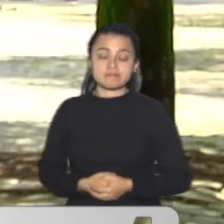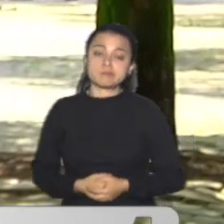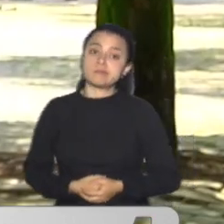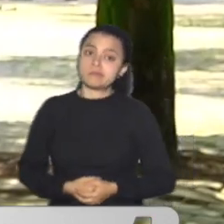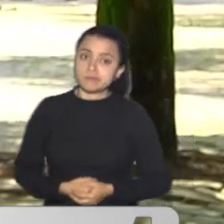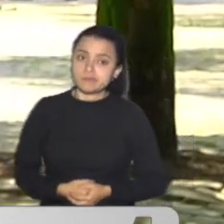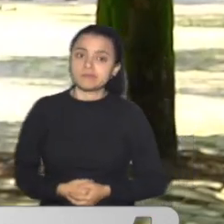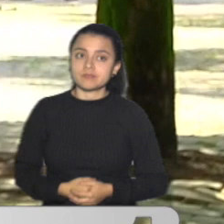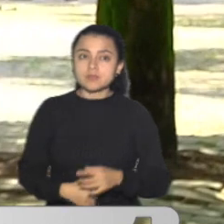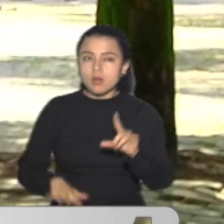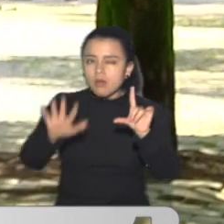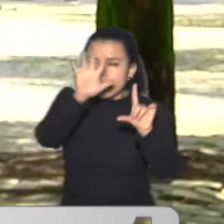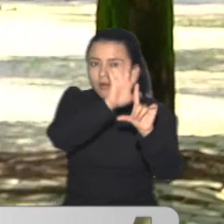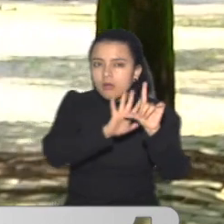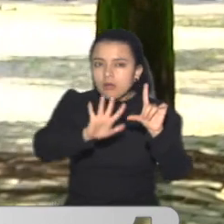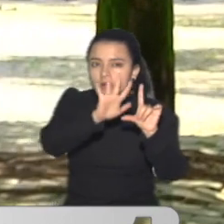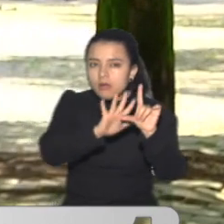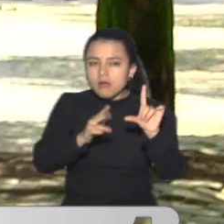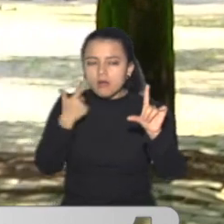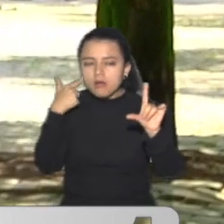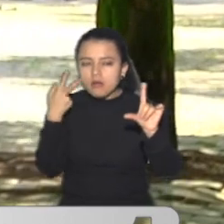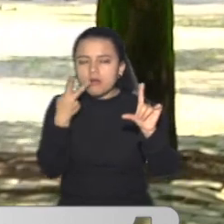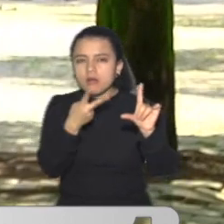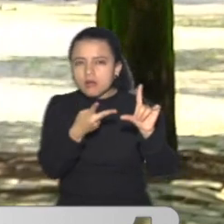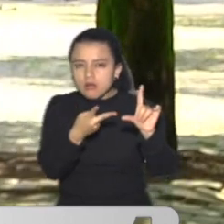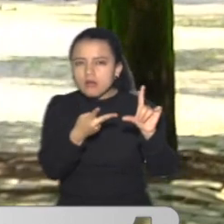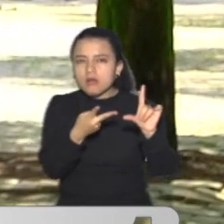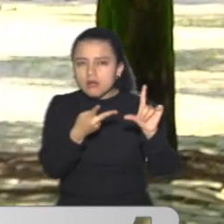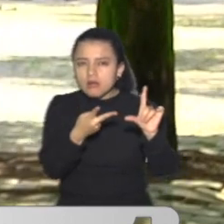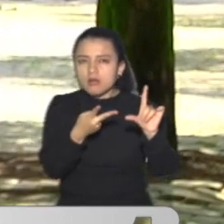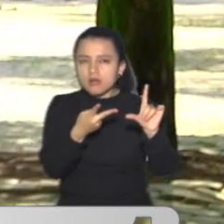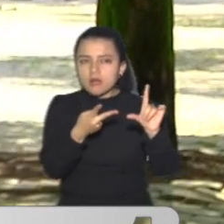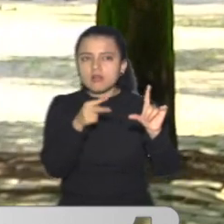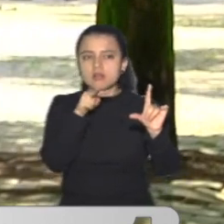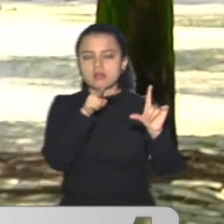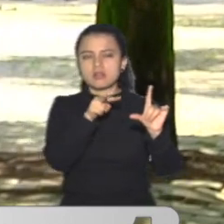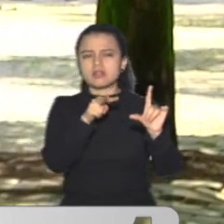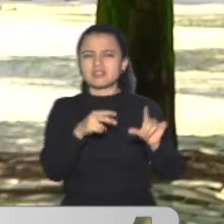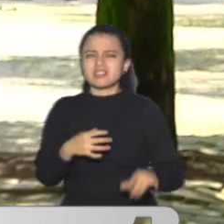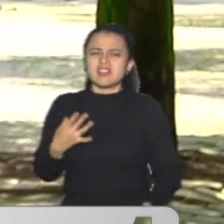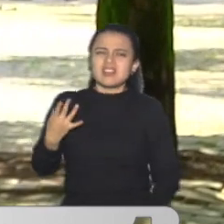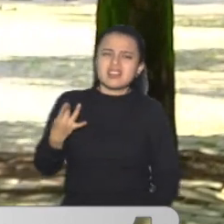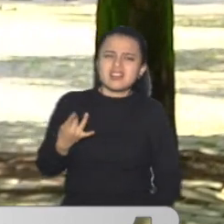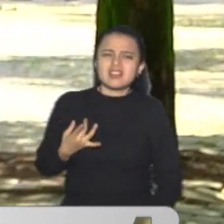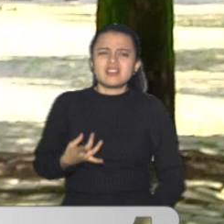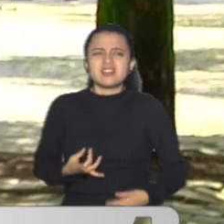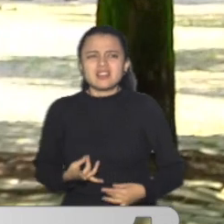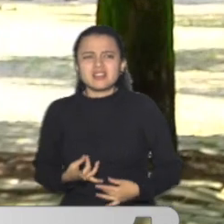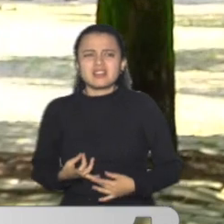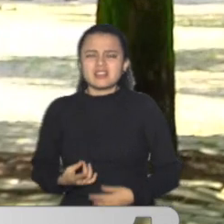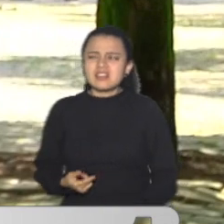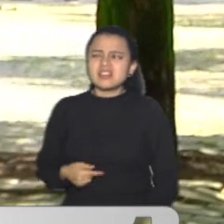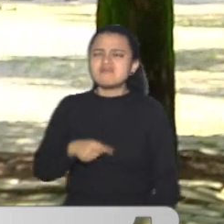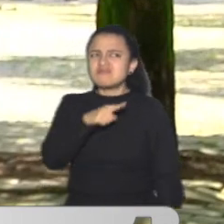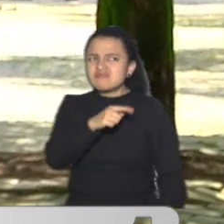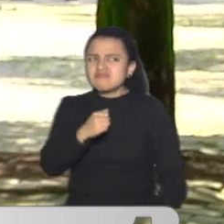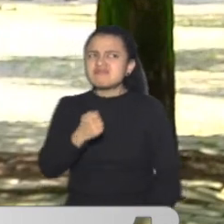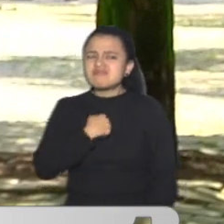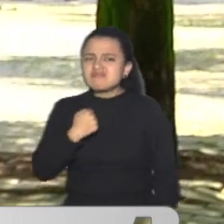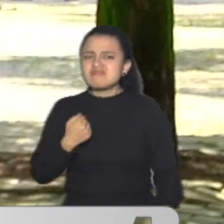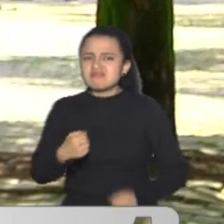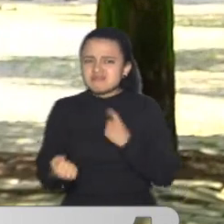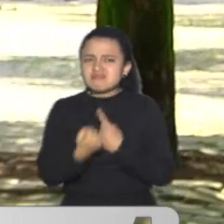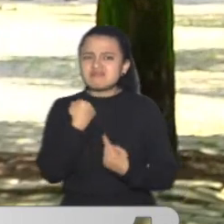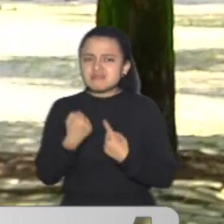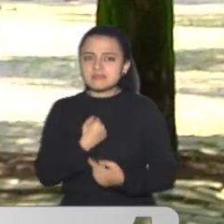imágenes unos vídeos que al parecer fueron grabados a la niña cuando estaba en vida en donde se quejaba y denunciaba que era maltratada esto desde medellín